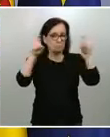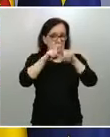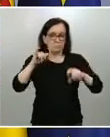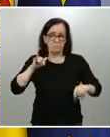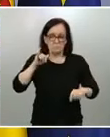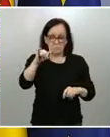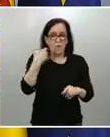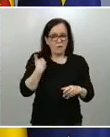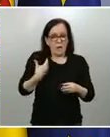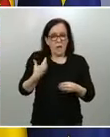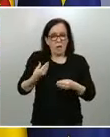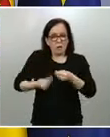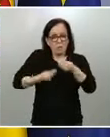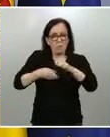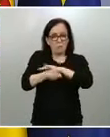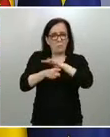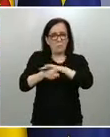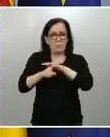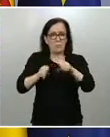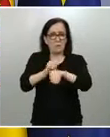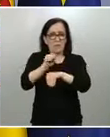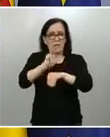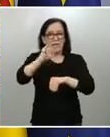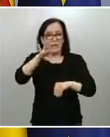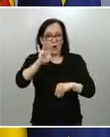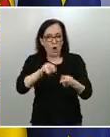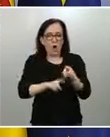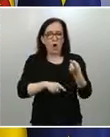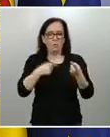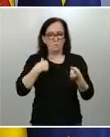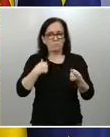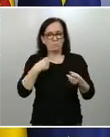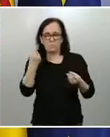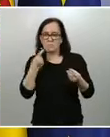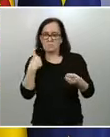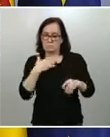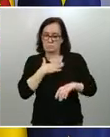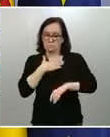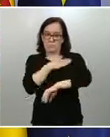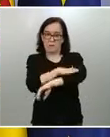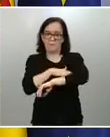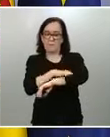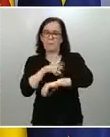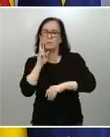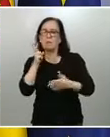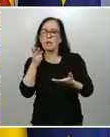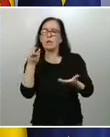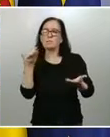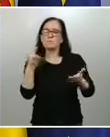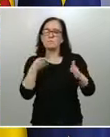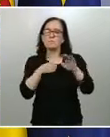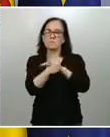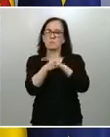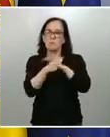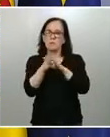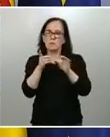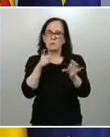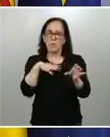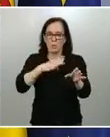ayudas con el ico estamos interviniendo desde el ministerio para que tengan acceso a estas líneas de crédito